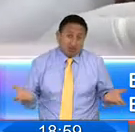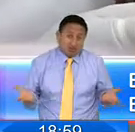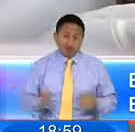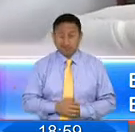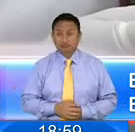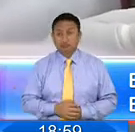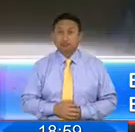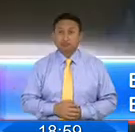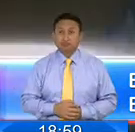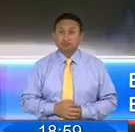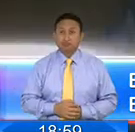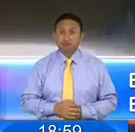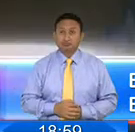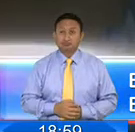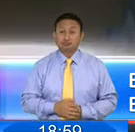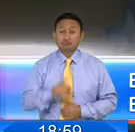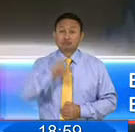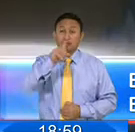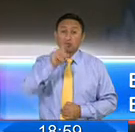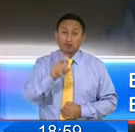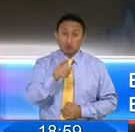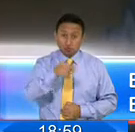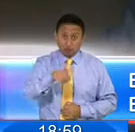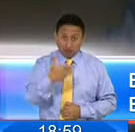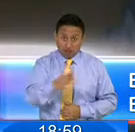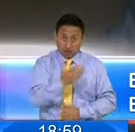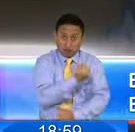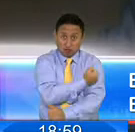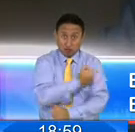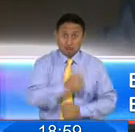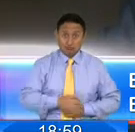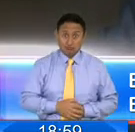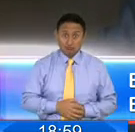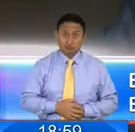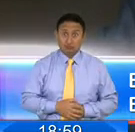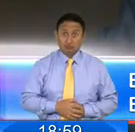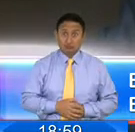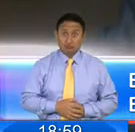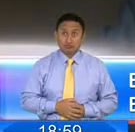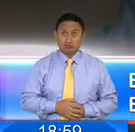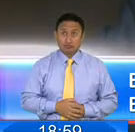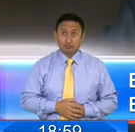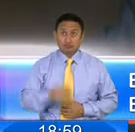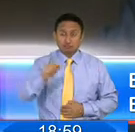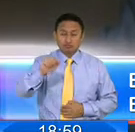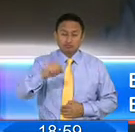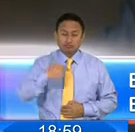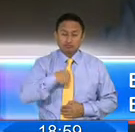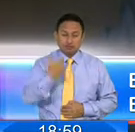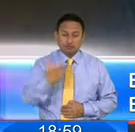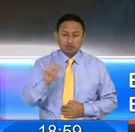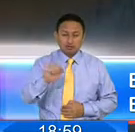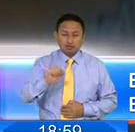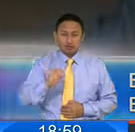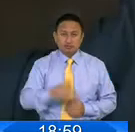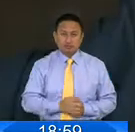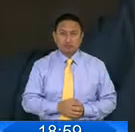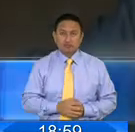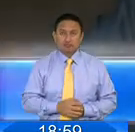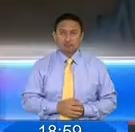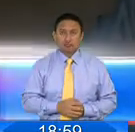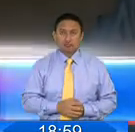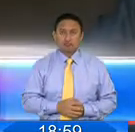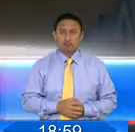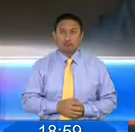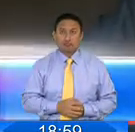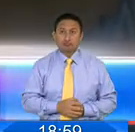sin embargo usted ya se ha vacunado con la vacuna rusa si yo estoy vacunado en moscú antes de